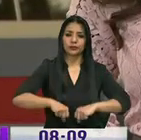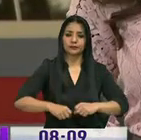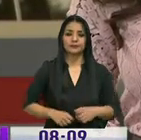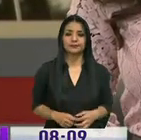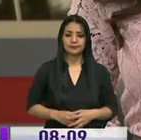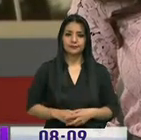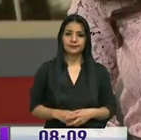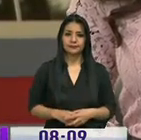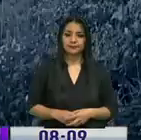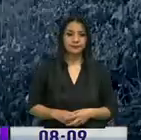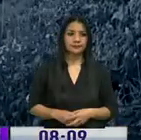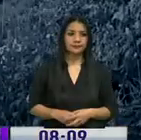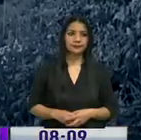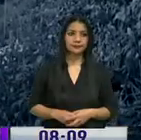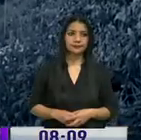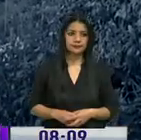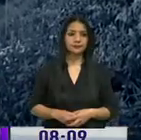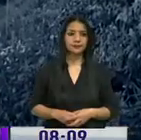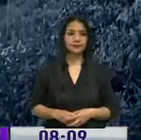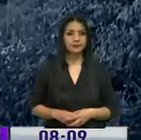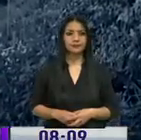encuentran.